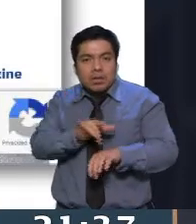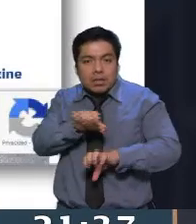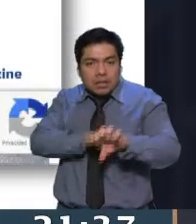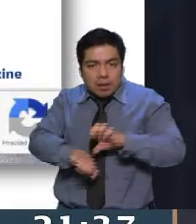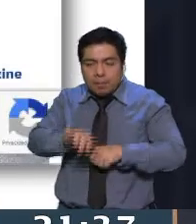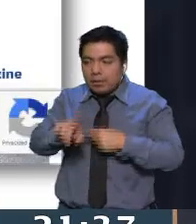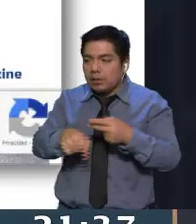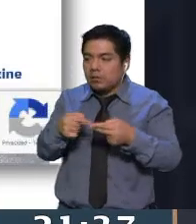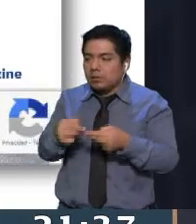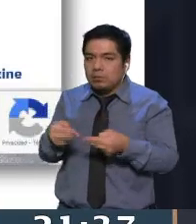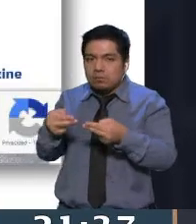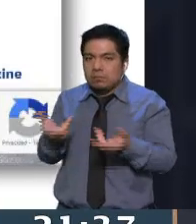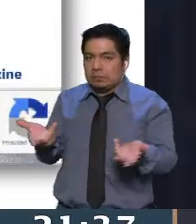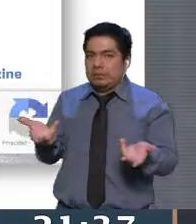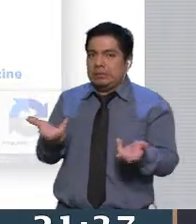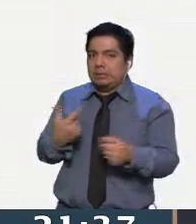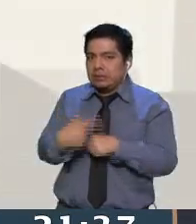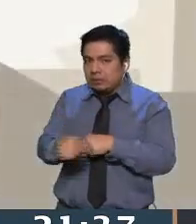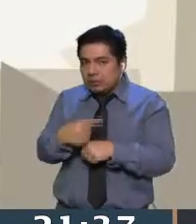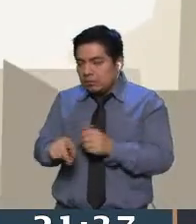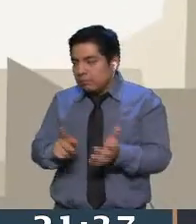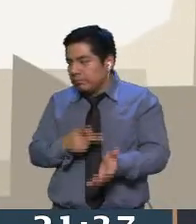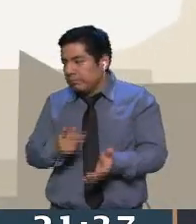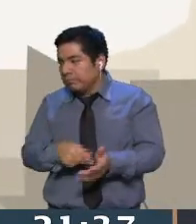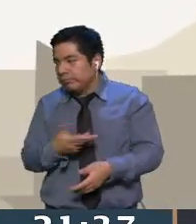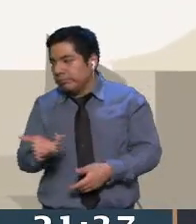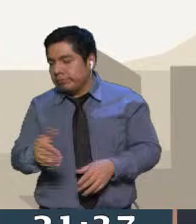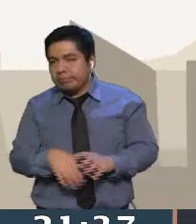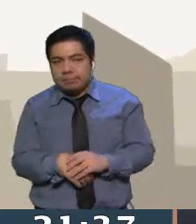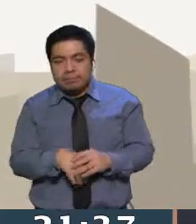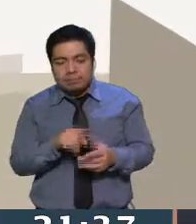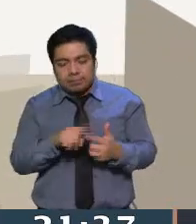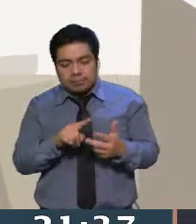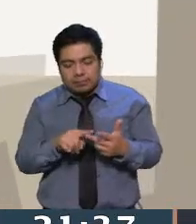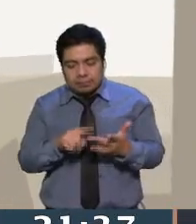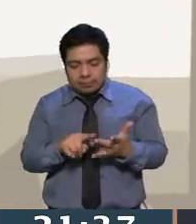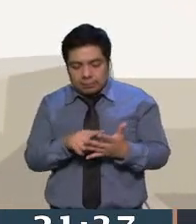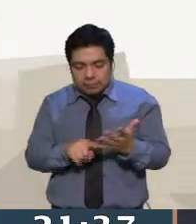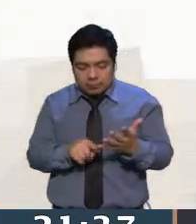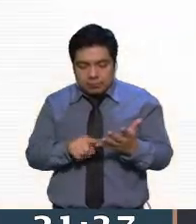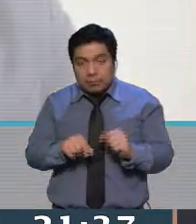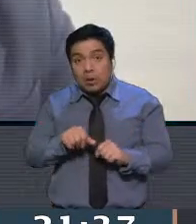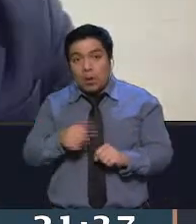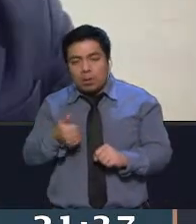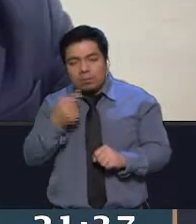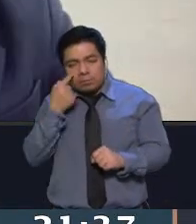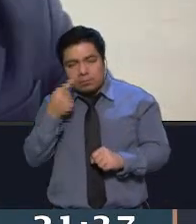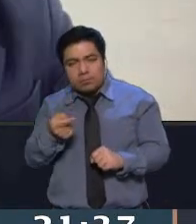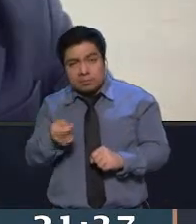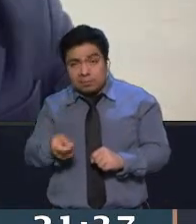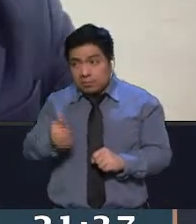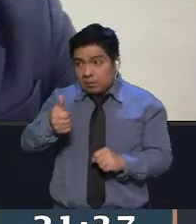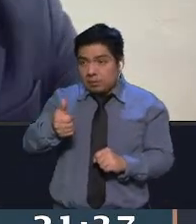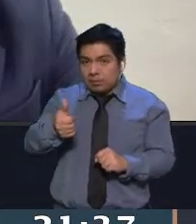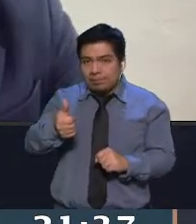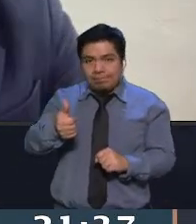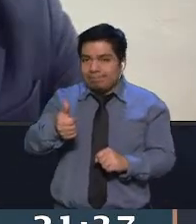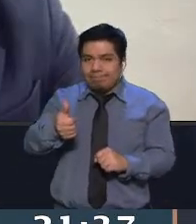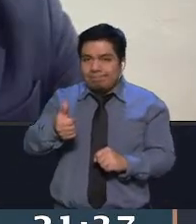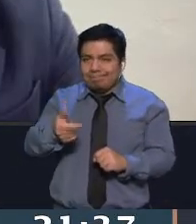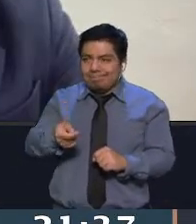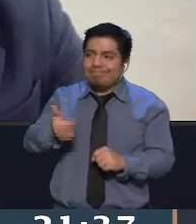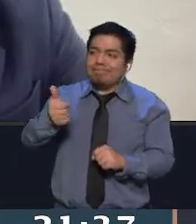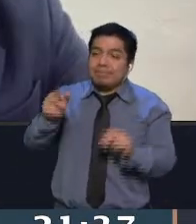proveedores. Un doble daño. Miguel, también algo que cabe la pena señalar sobre esto es que no es la primera filtración